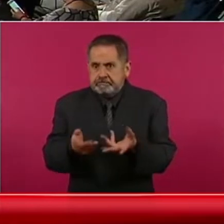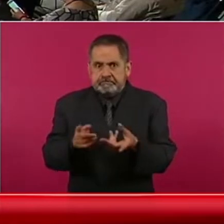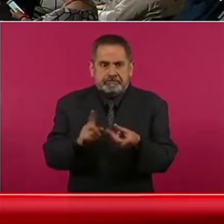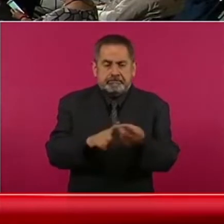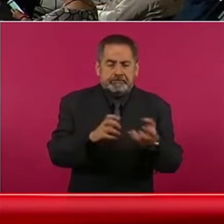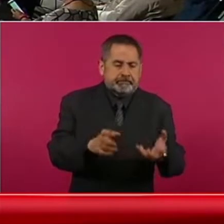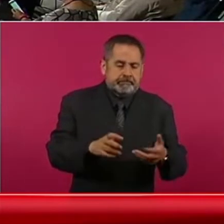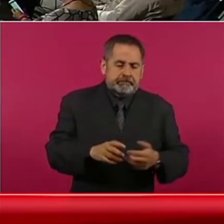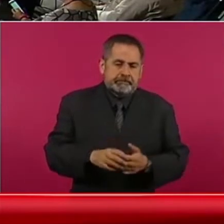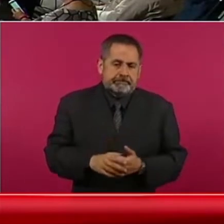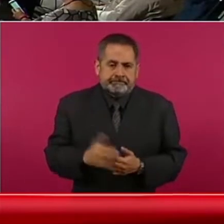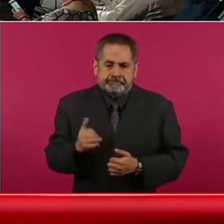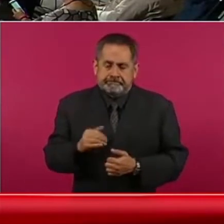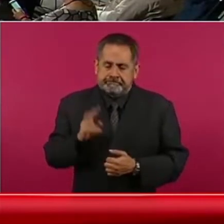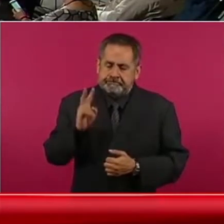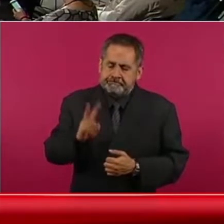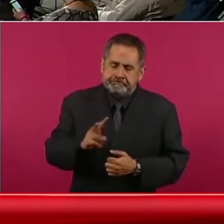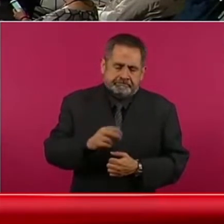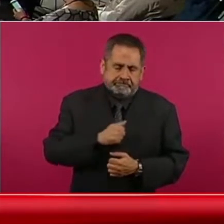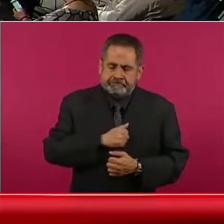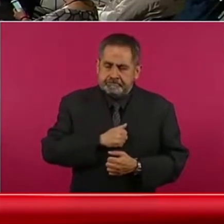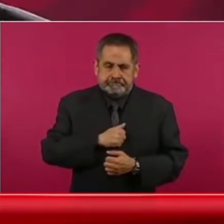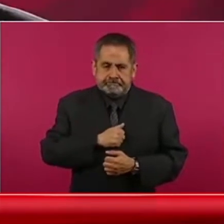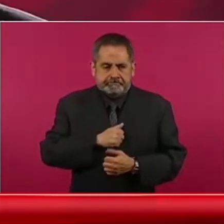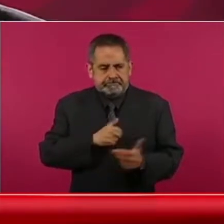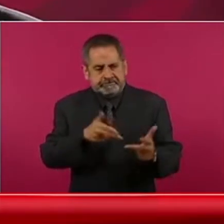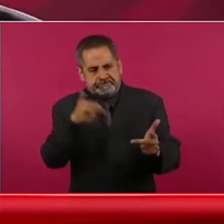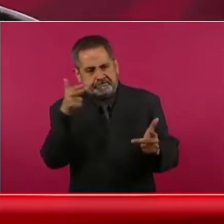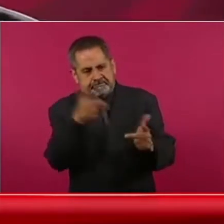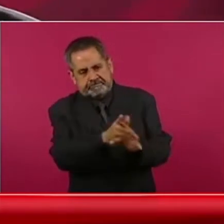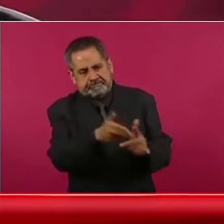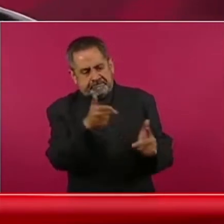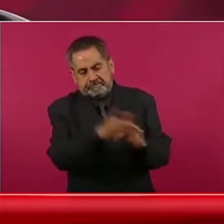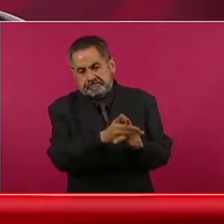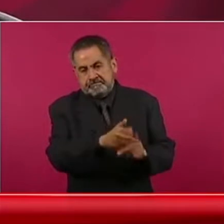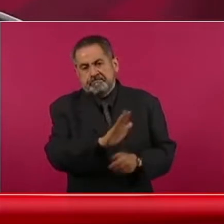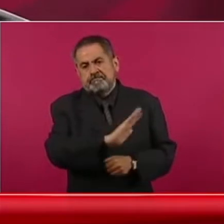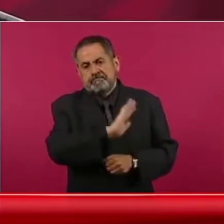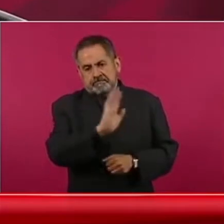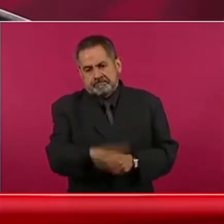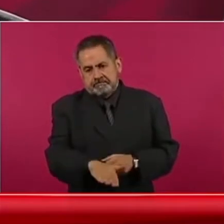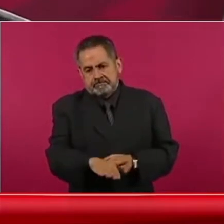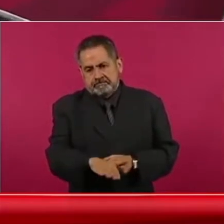y lamentablemente del asesinato